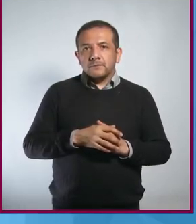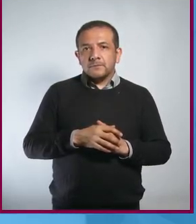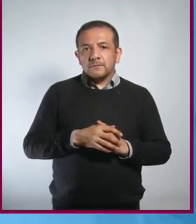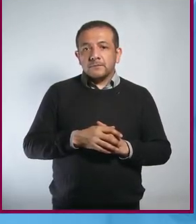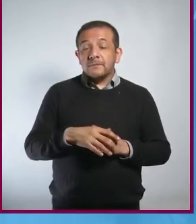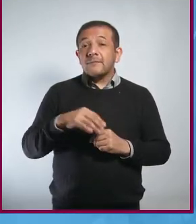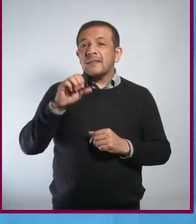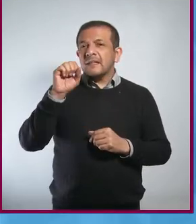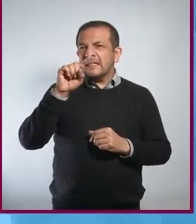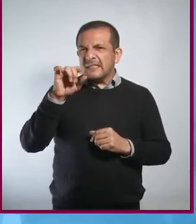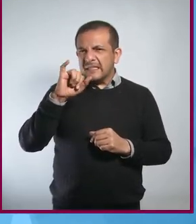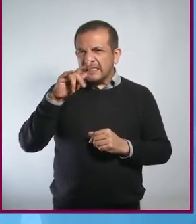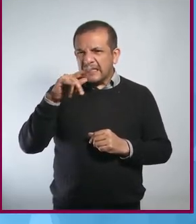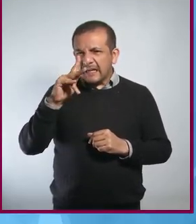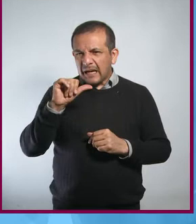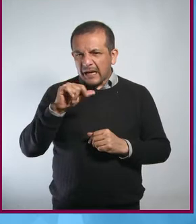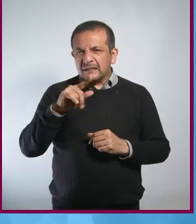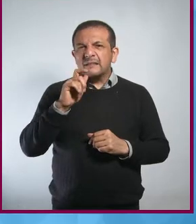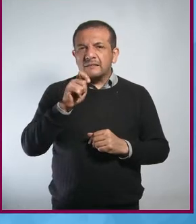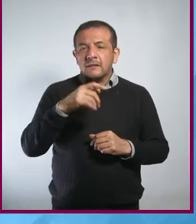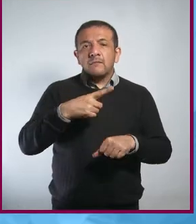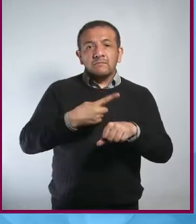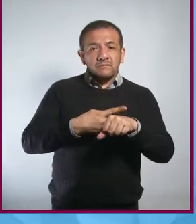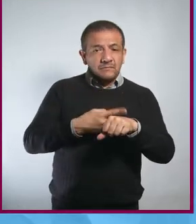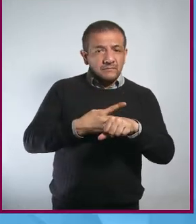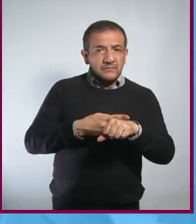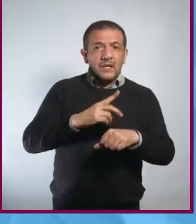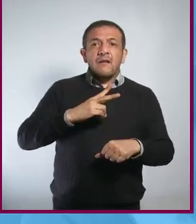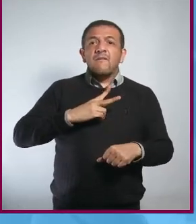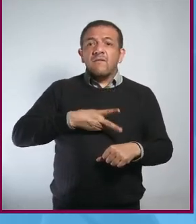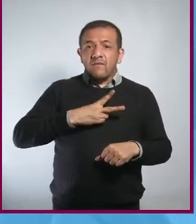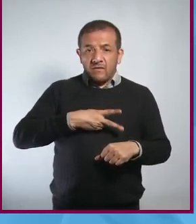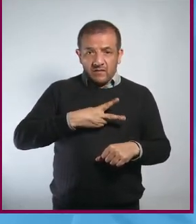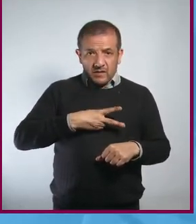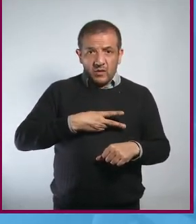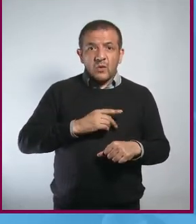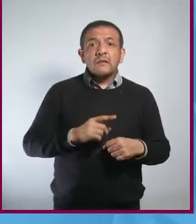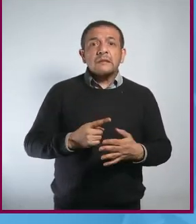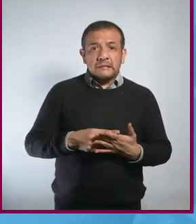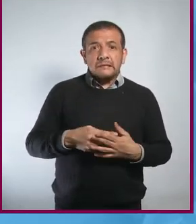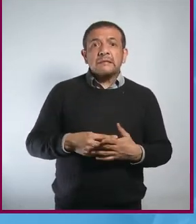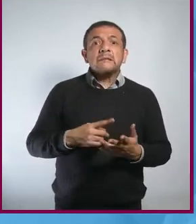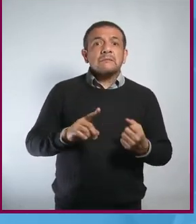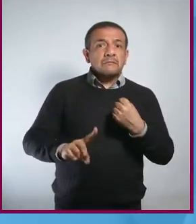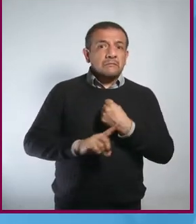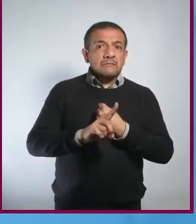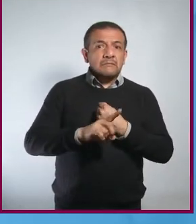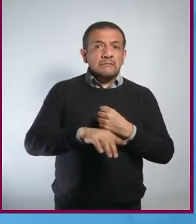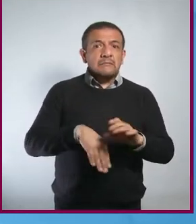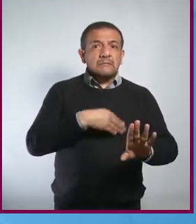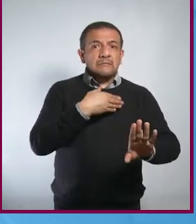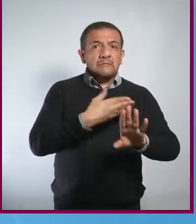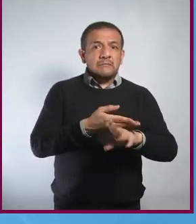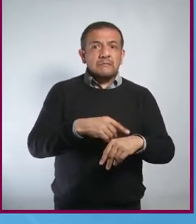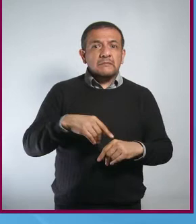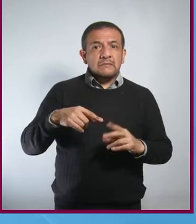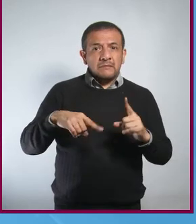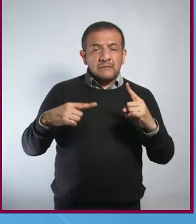El Zika es una enfermedad originada por un virus que puede causar daño en el cerebro y afectar el